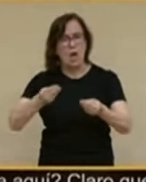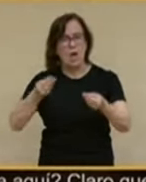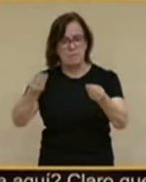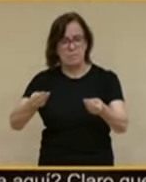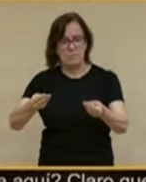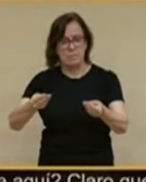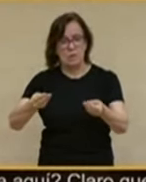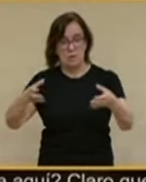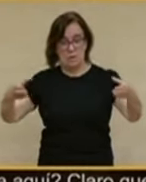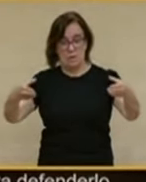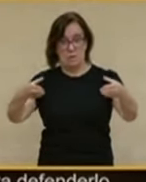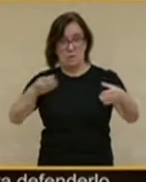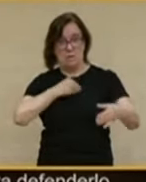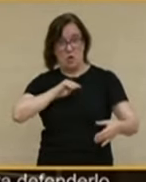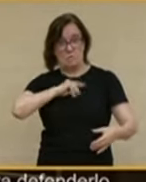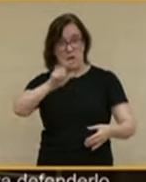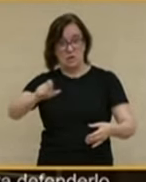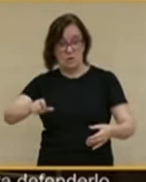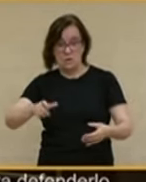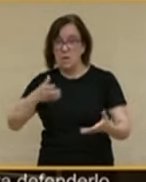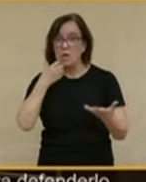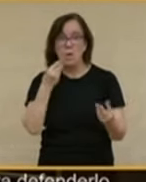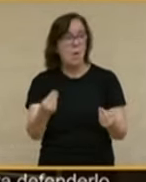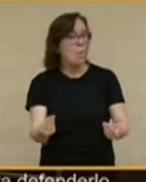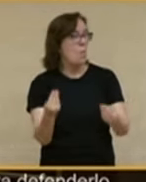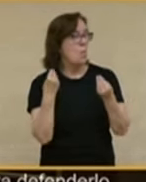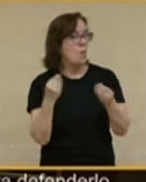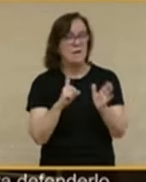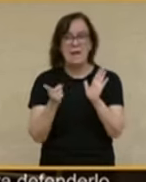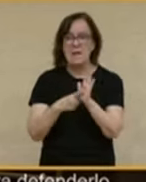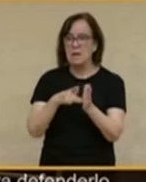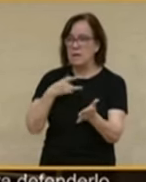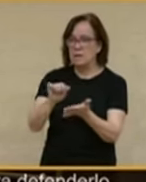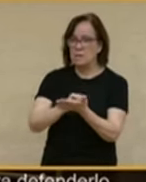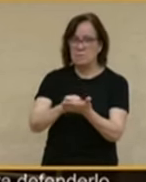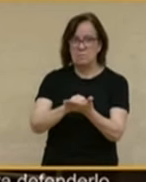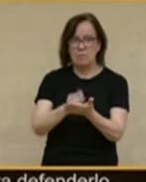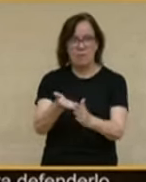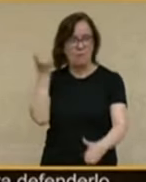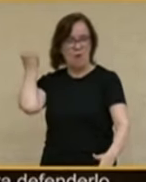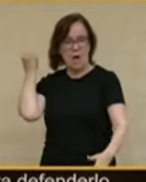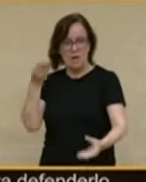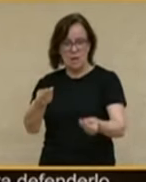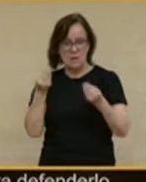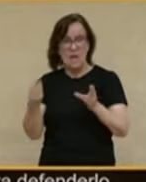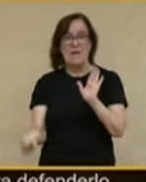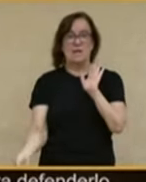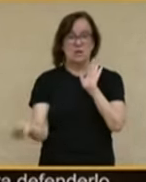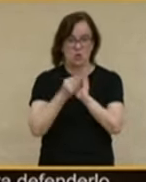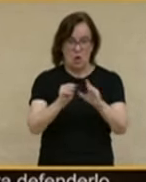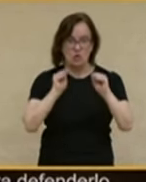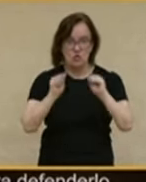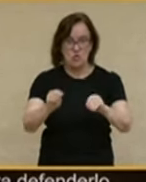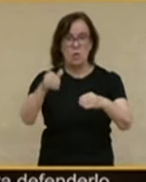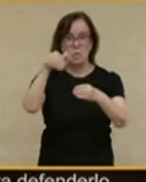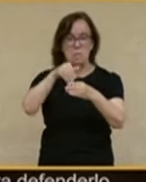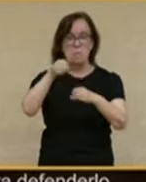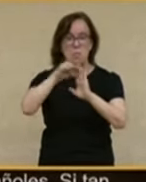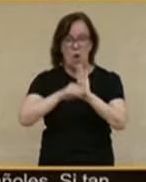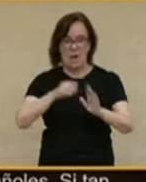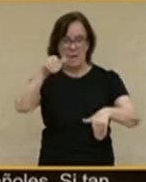por qué tampoco se atreve a someterla al conjunto de los españoles. Si tan buena es la ley de amnistía, retírenla. Inclúyanla en su programa